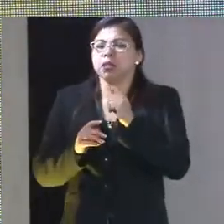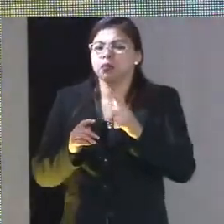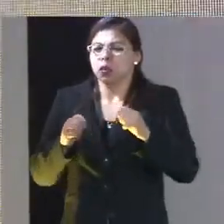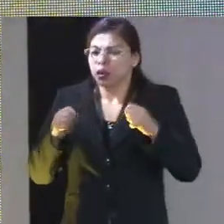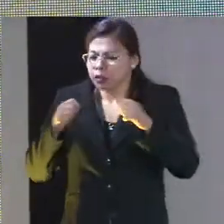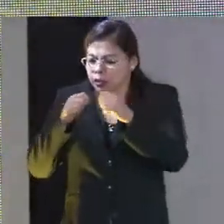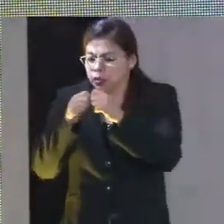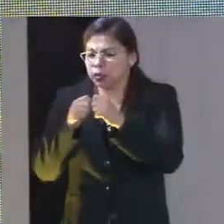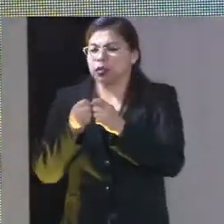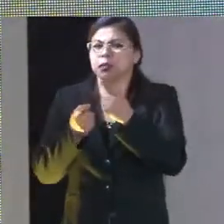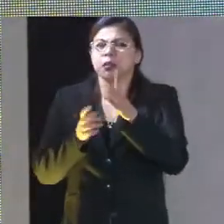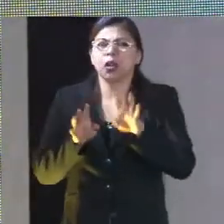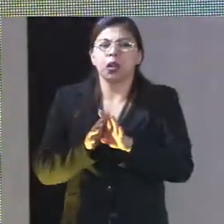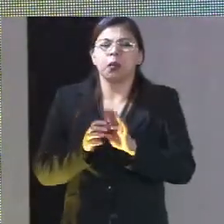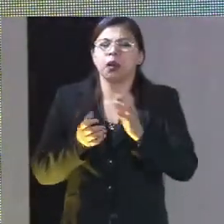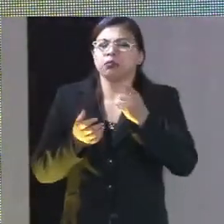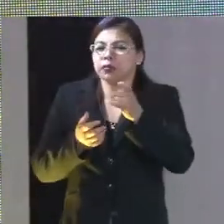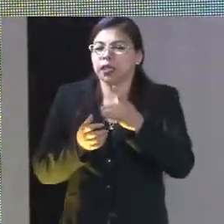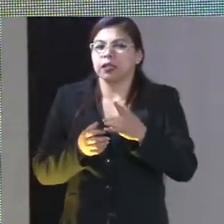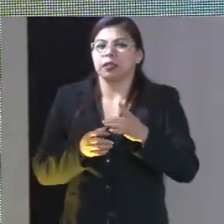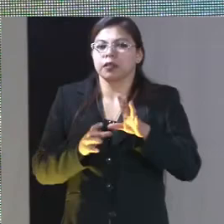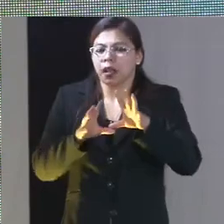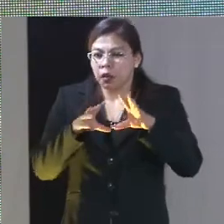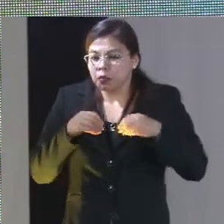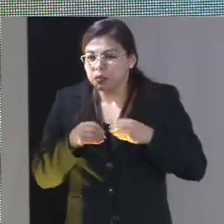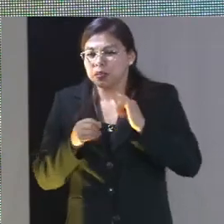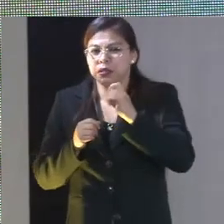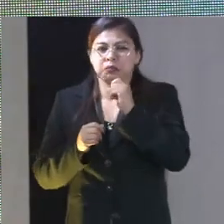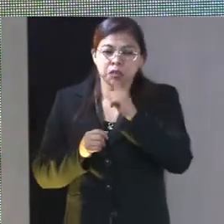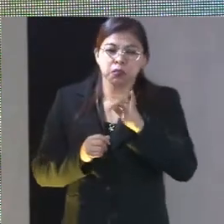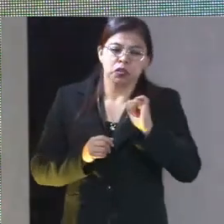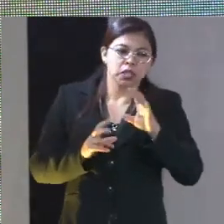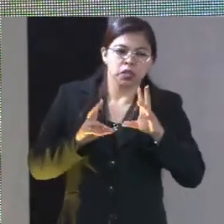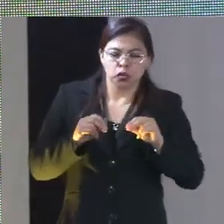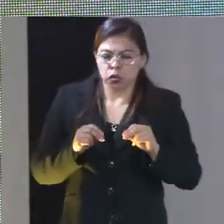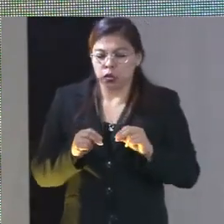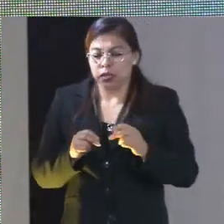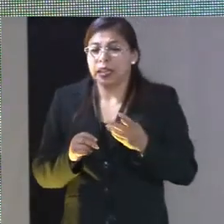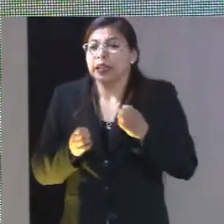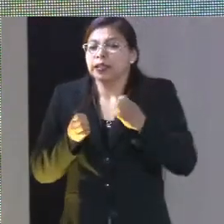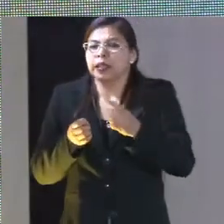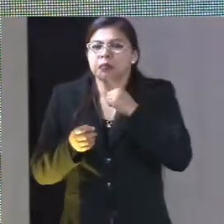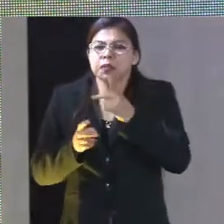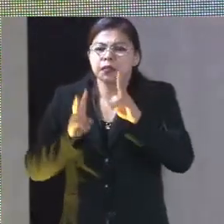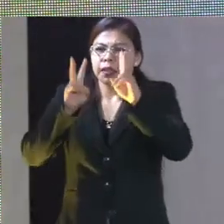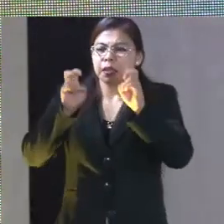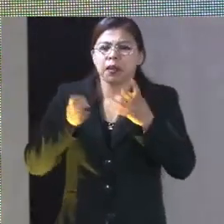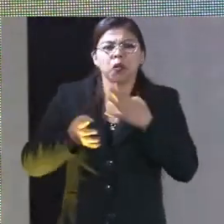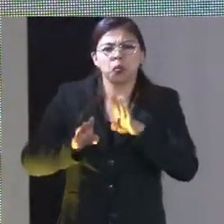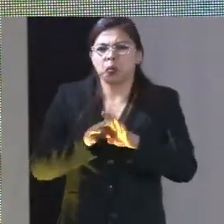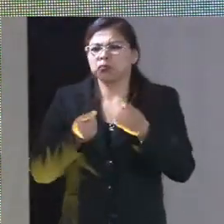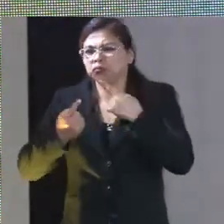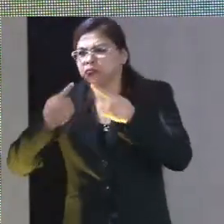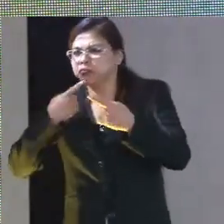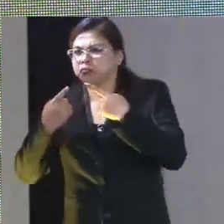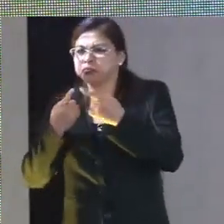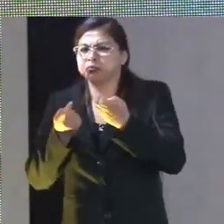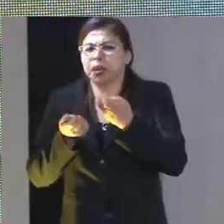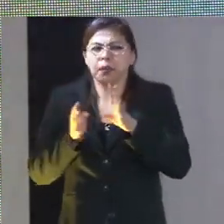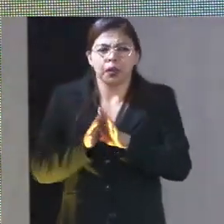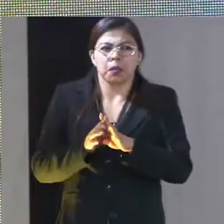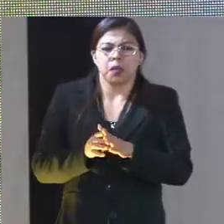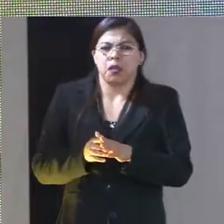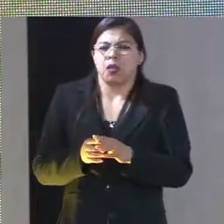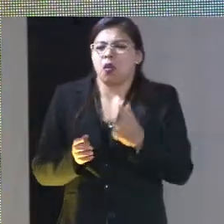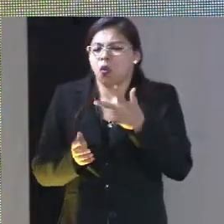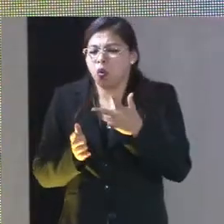Tenochtitlan y la batalla de Tenochtitlan y la conquista o la no conquista. Está en las marquesinas, es un tema de debate, es un tema de ocho columnas a